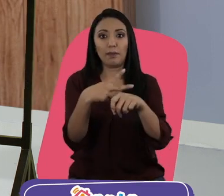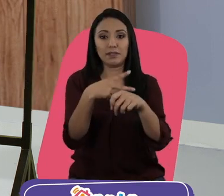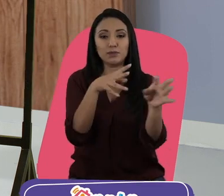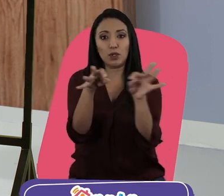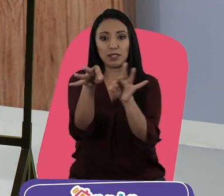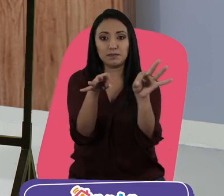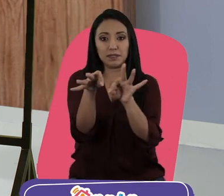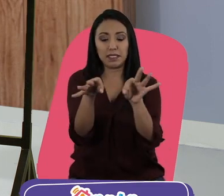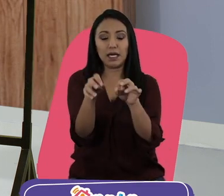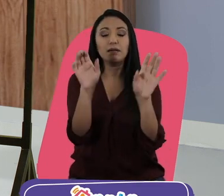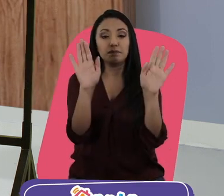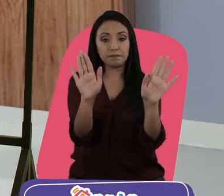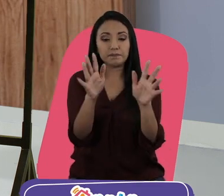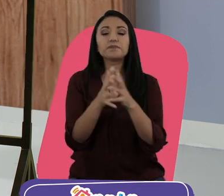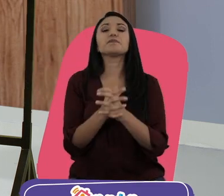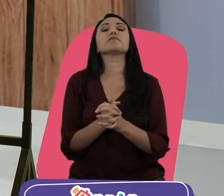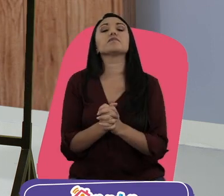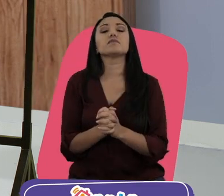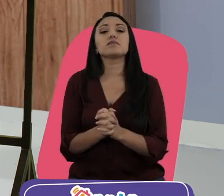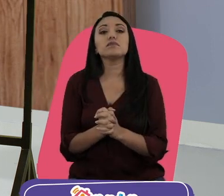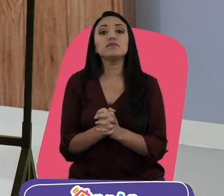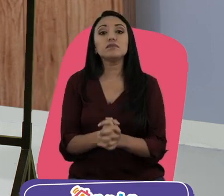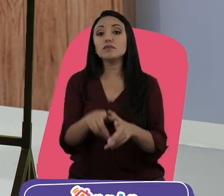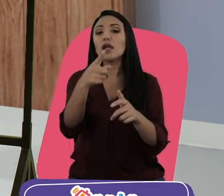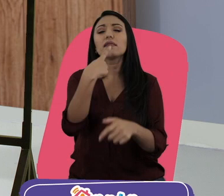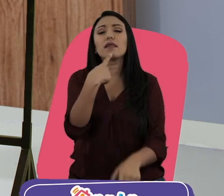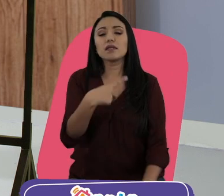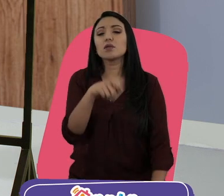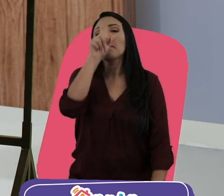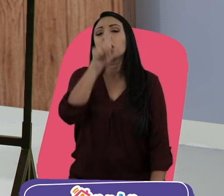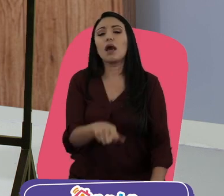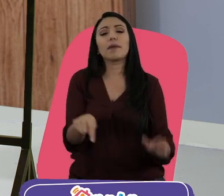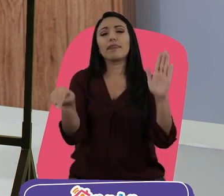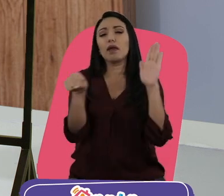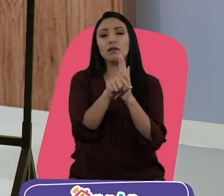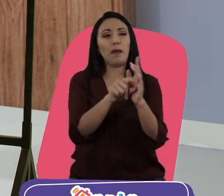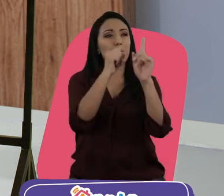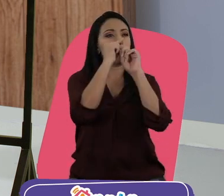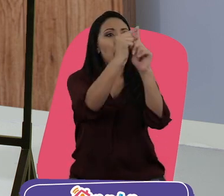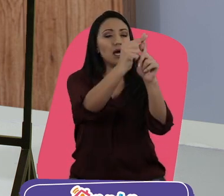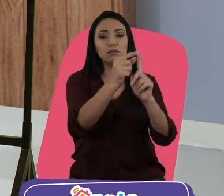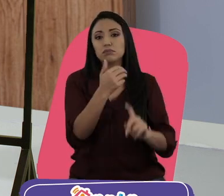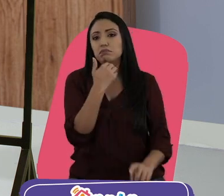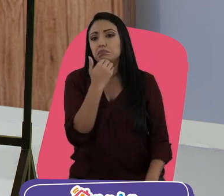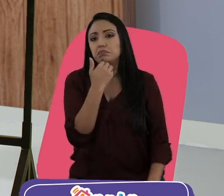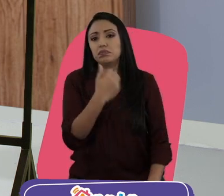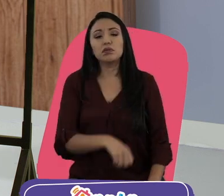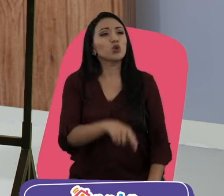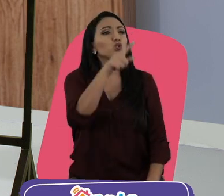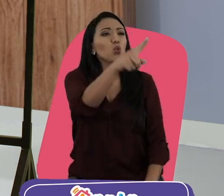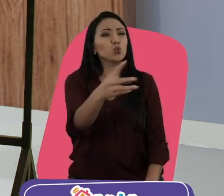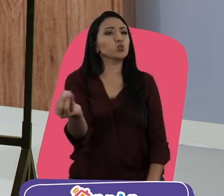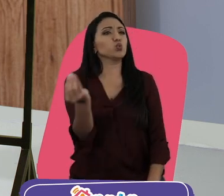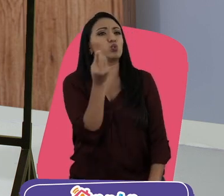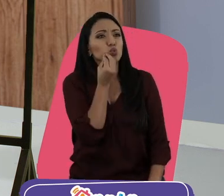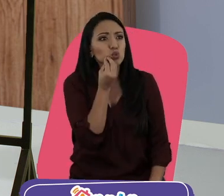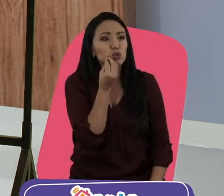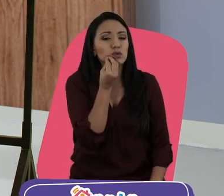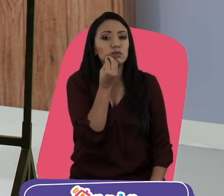Es súper importante que lo hagas. Si te dice alguien una palabra negativa, por ejemplo, eres un inútil,